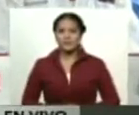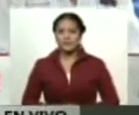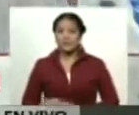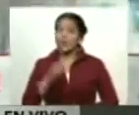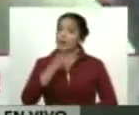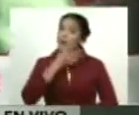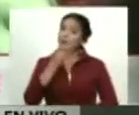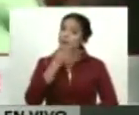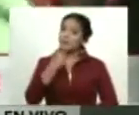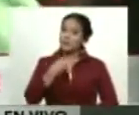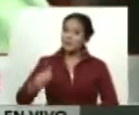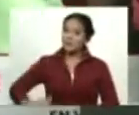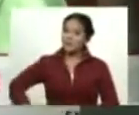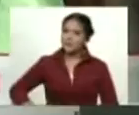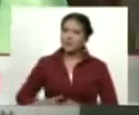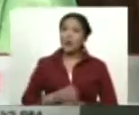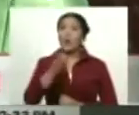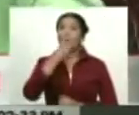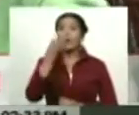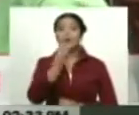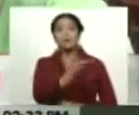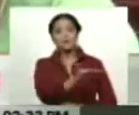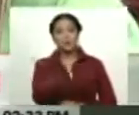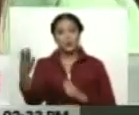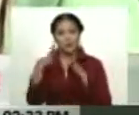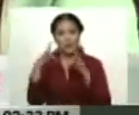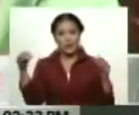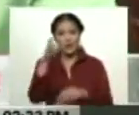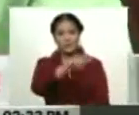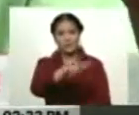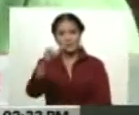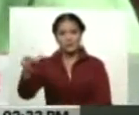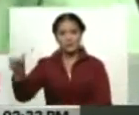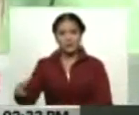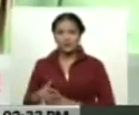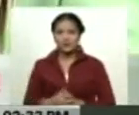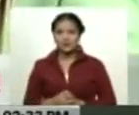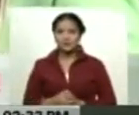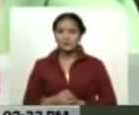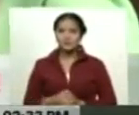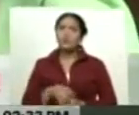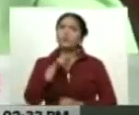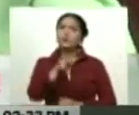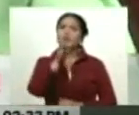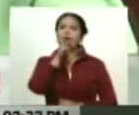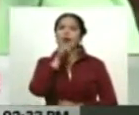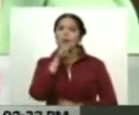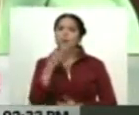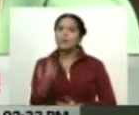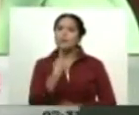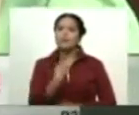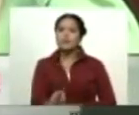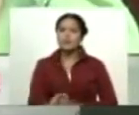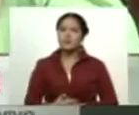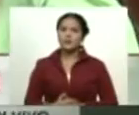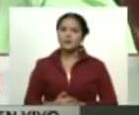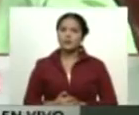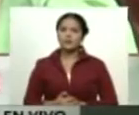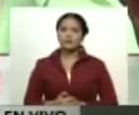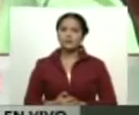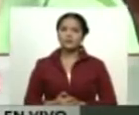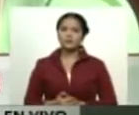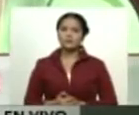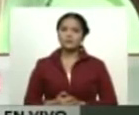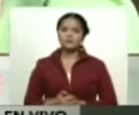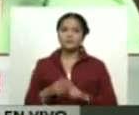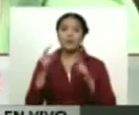Buenas tardes, presidente. Buenas tardes a todos los presentes. Presidente, a lo largo de su intervención ha mencionado en varias oportunidades